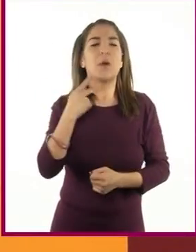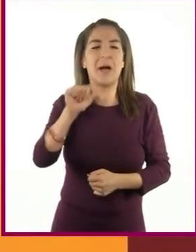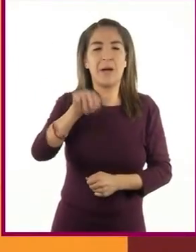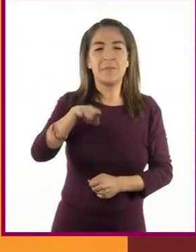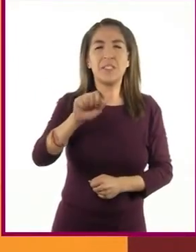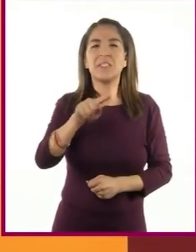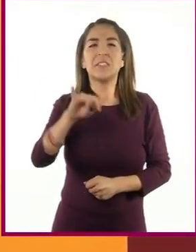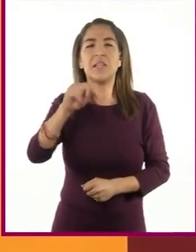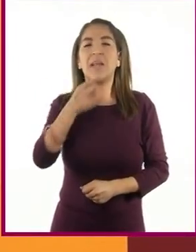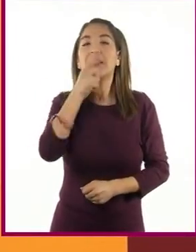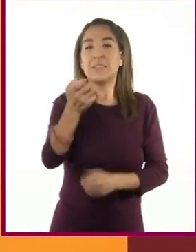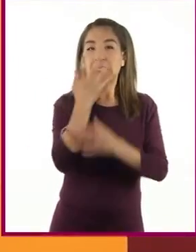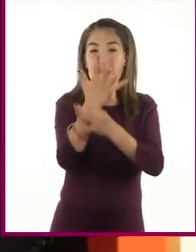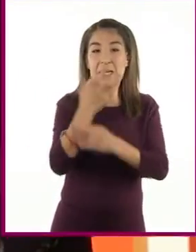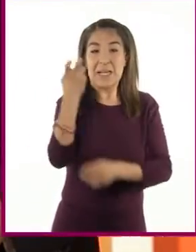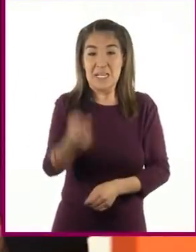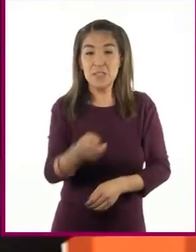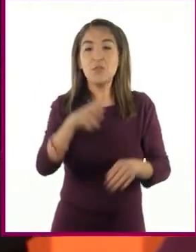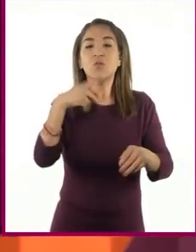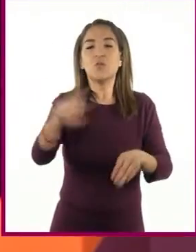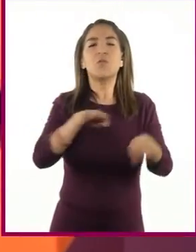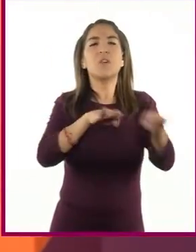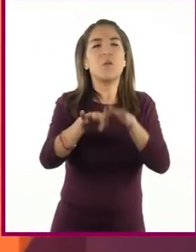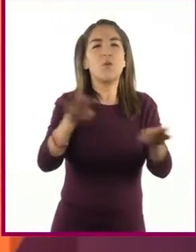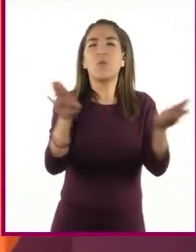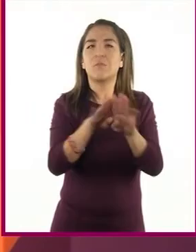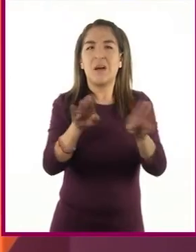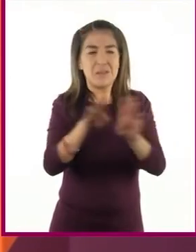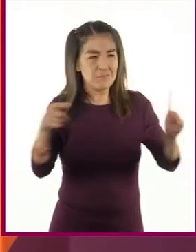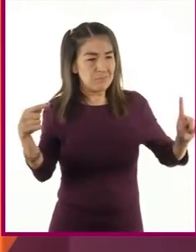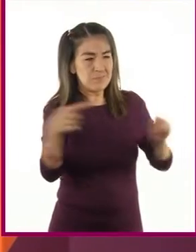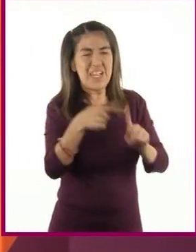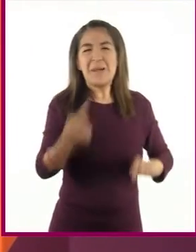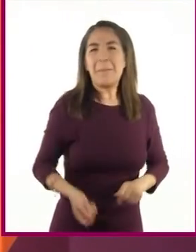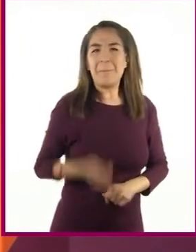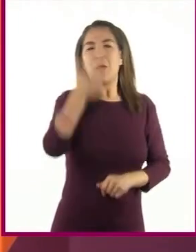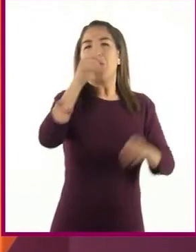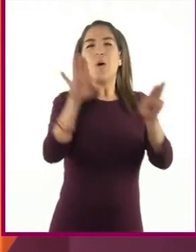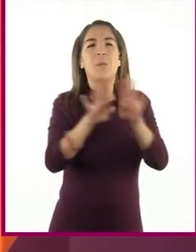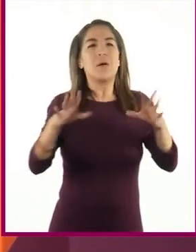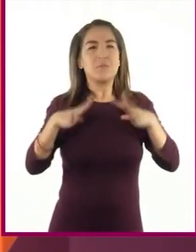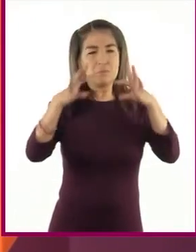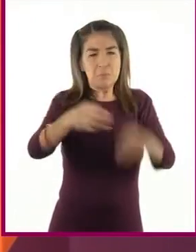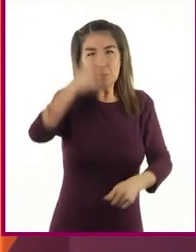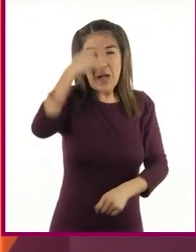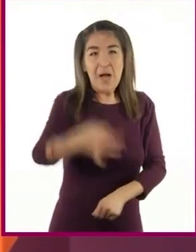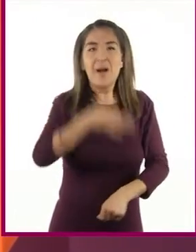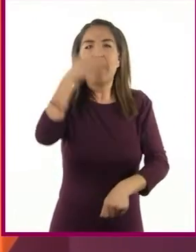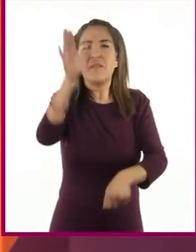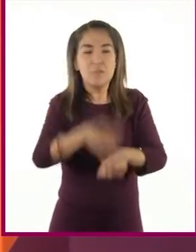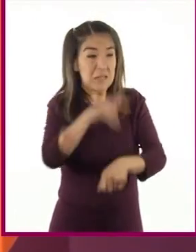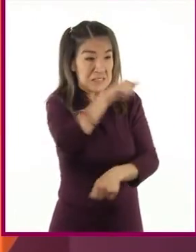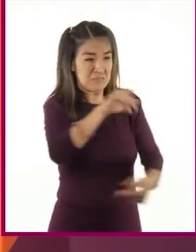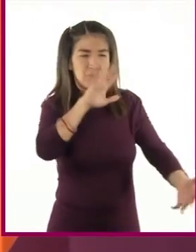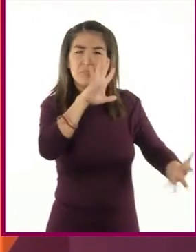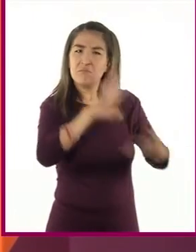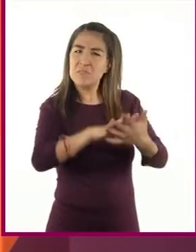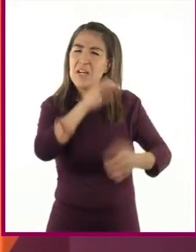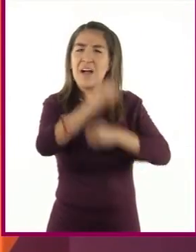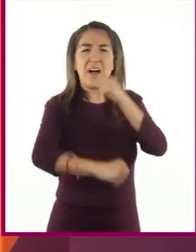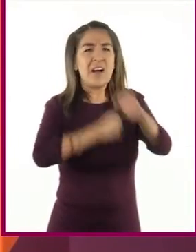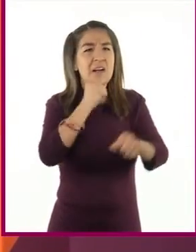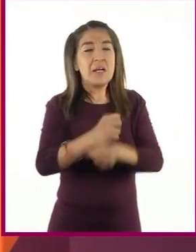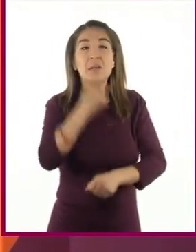que esta primera condena marca un hito, transmite el siguiente mensaje al mundo.